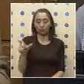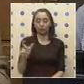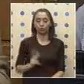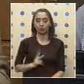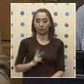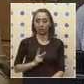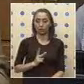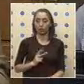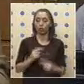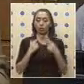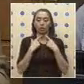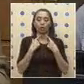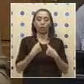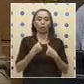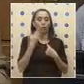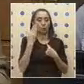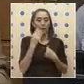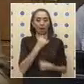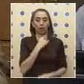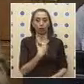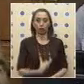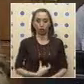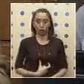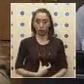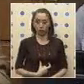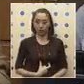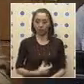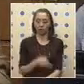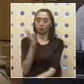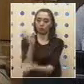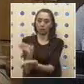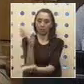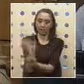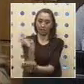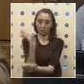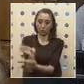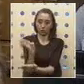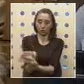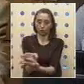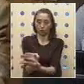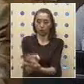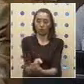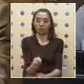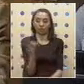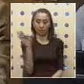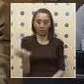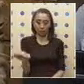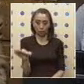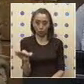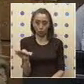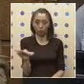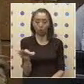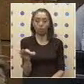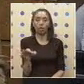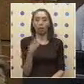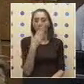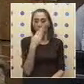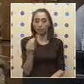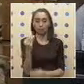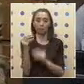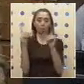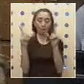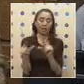cuello blanco y corbata con severidad y rigor le aseguro que sería mucho más disuasivo